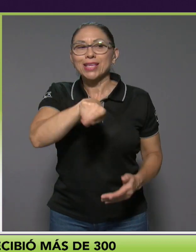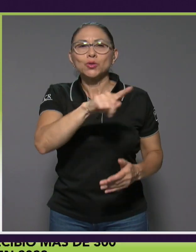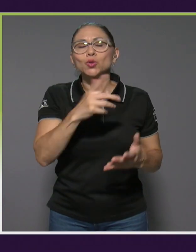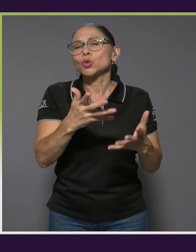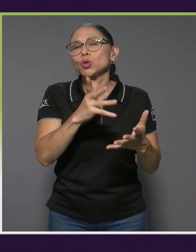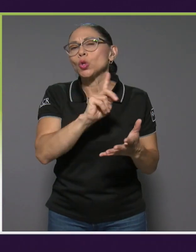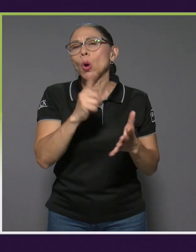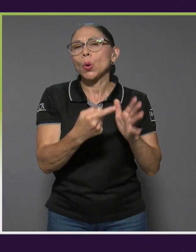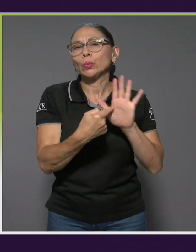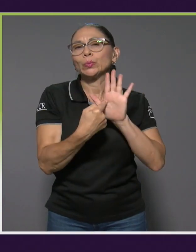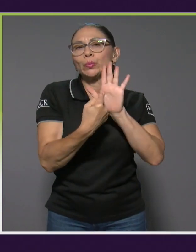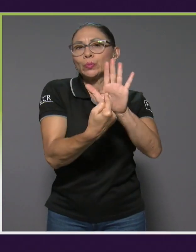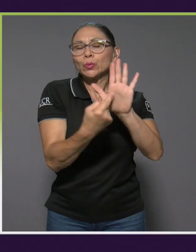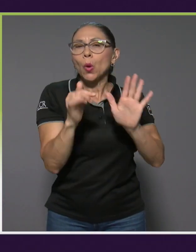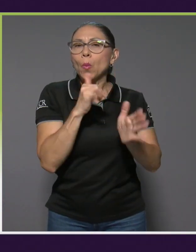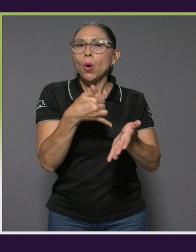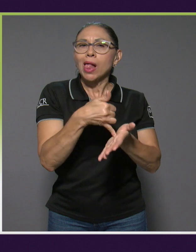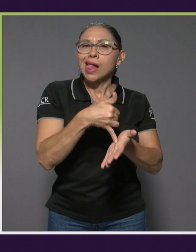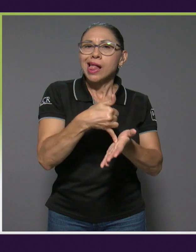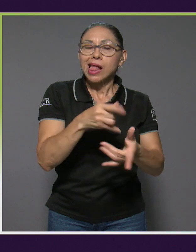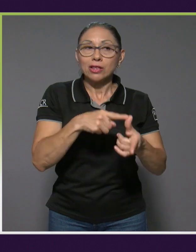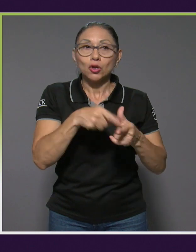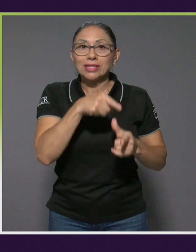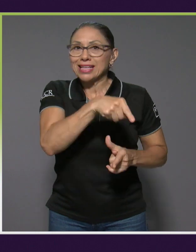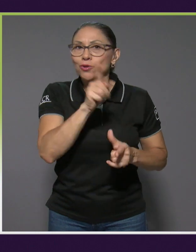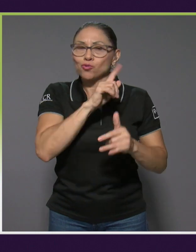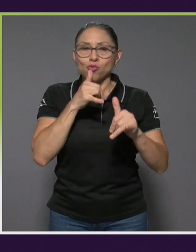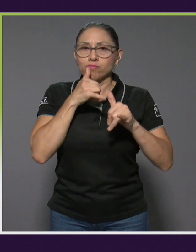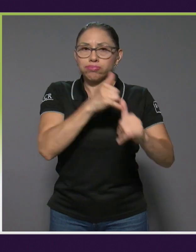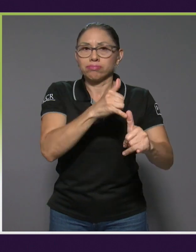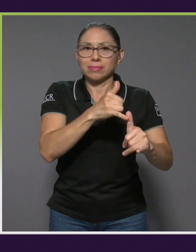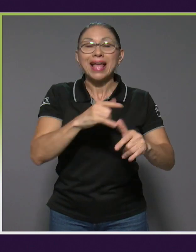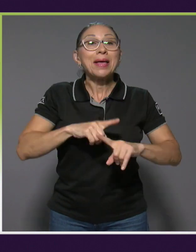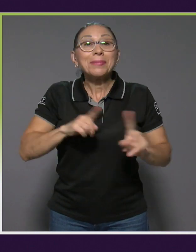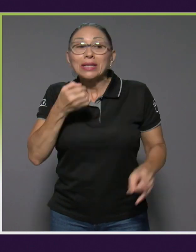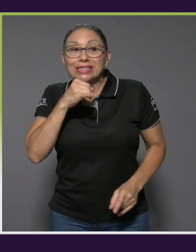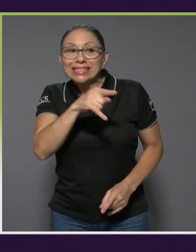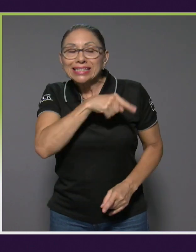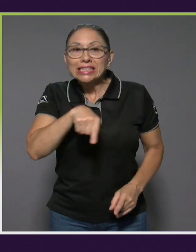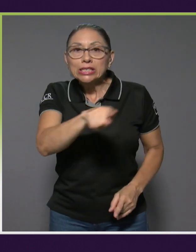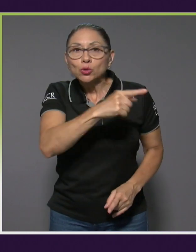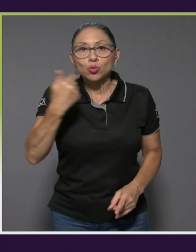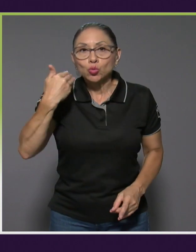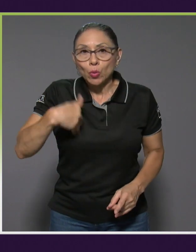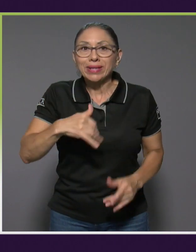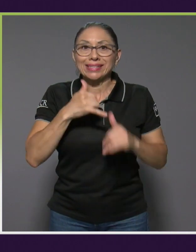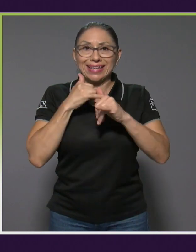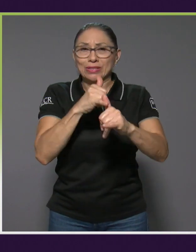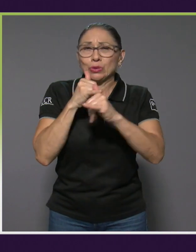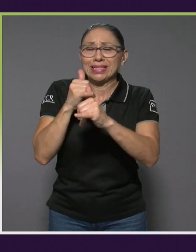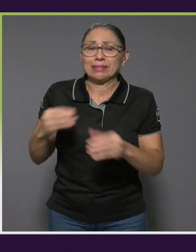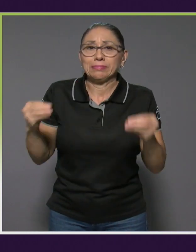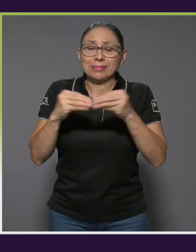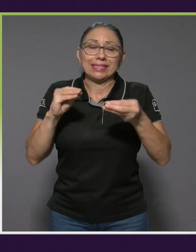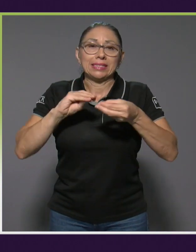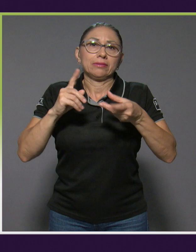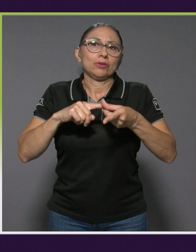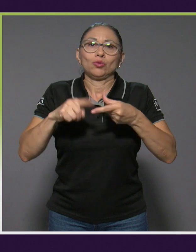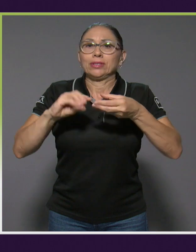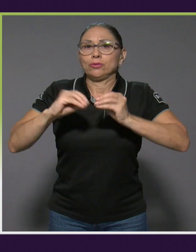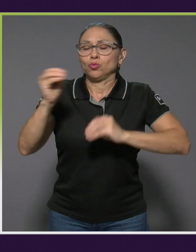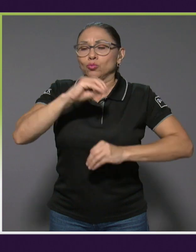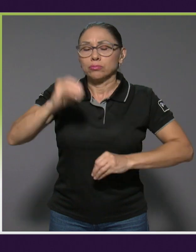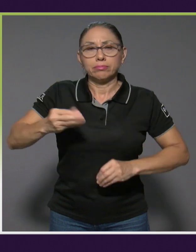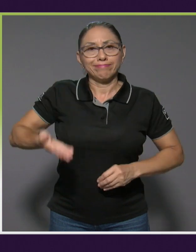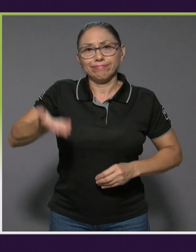vulnerable, entonces no se atreven a denunciar, pero la verdad es que si denunciaran también los hombres, este número sería tremendamente más